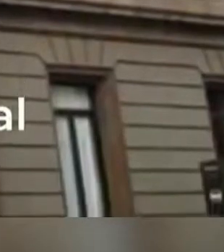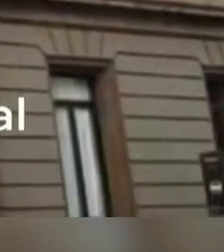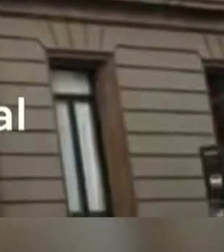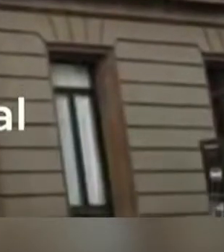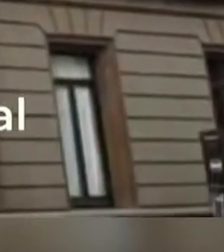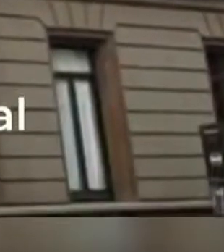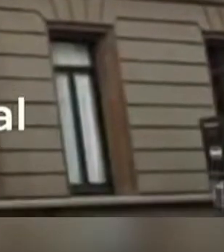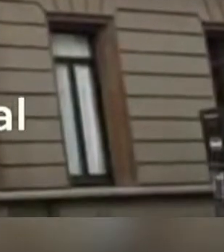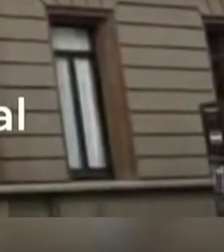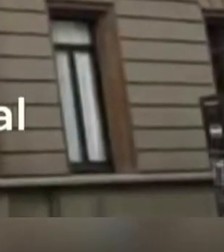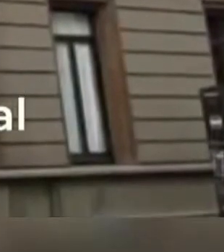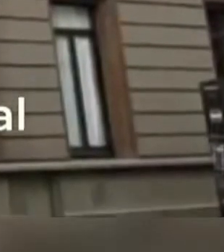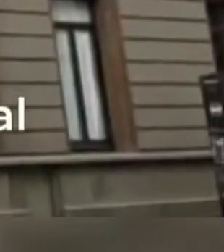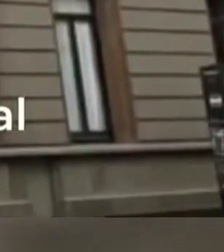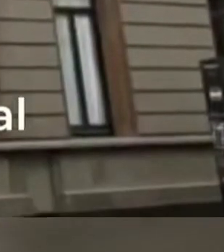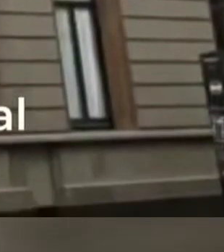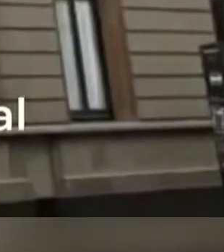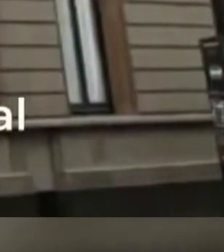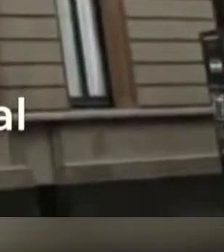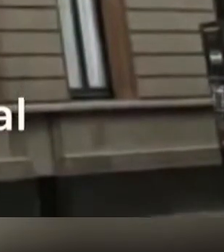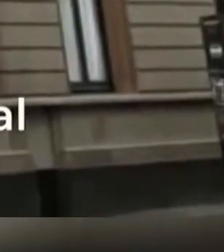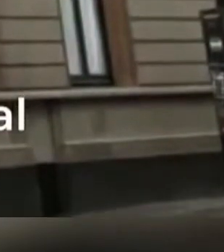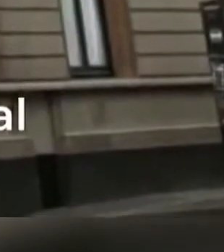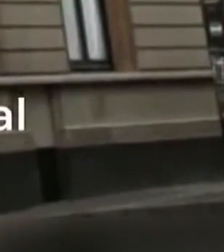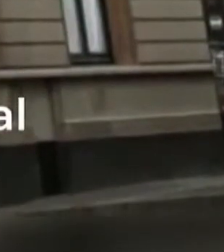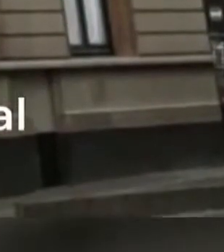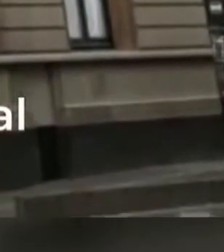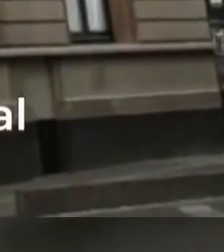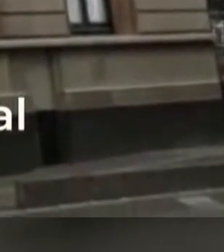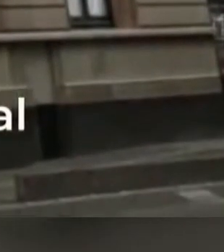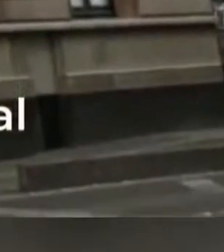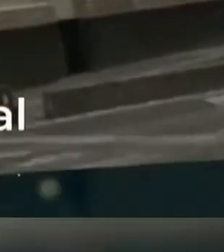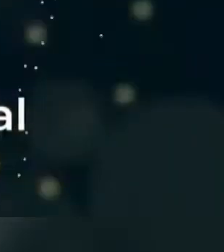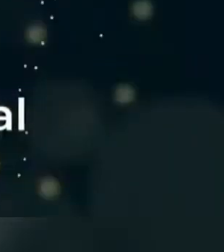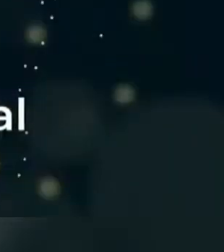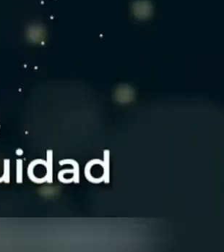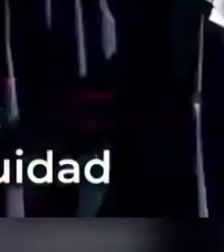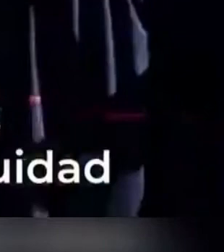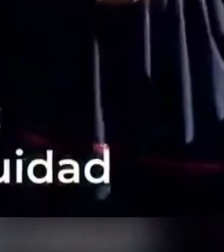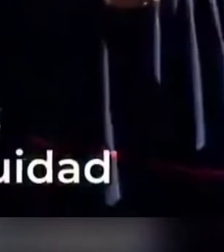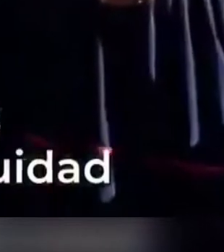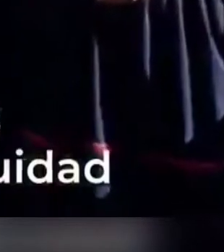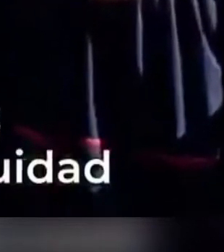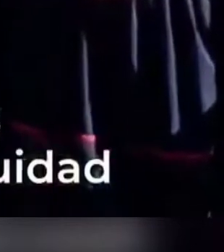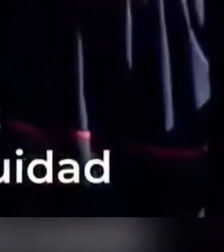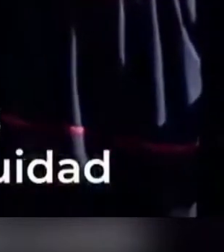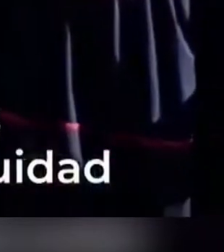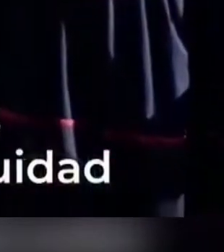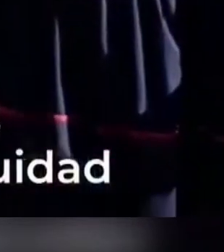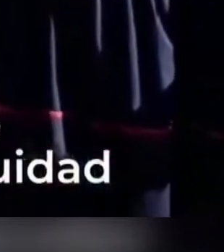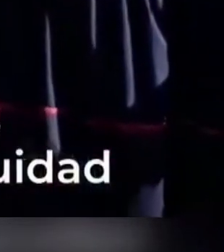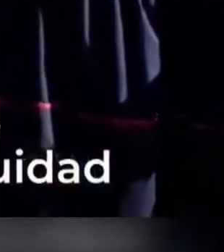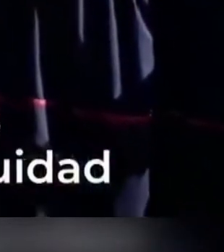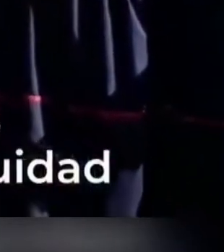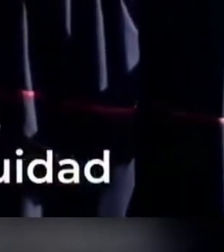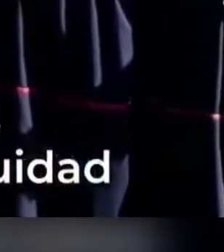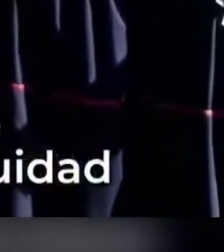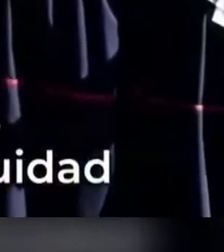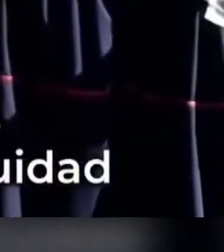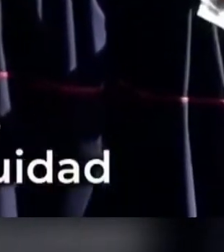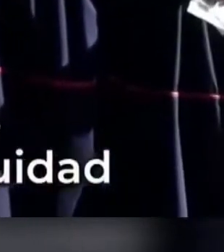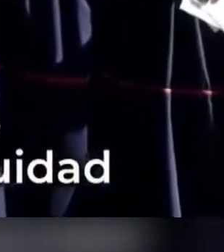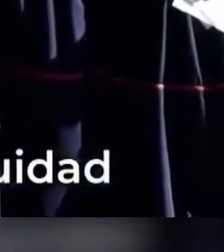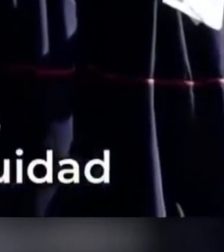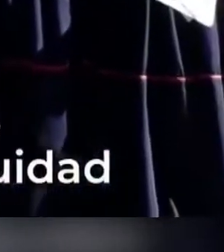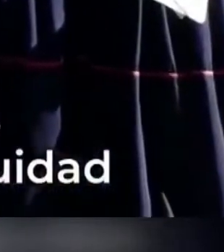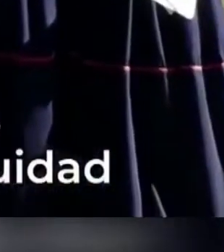la actualidad, el objetivo esencial de la SEP es asegurar el acceso de las mexicanas y los mexicanos